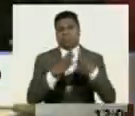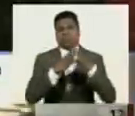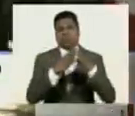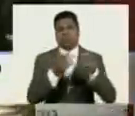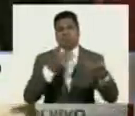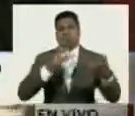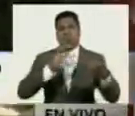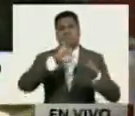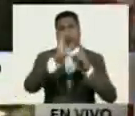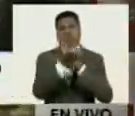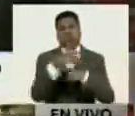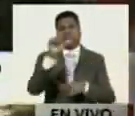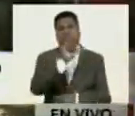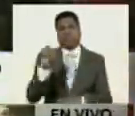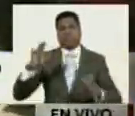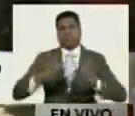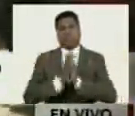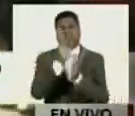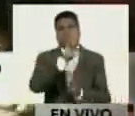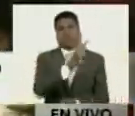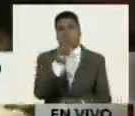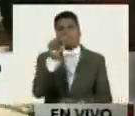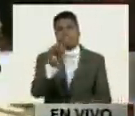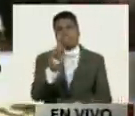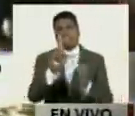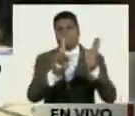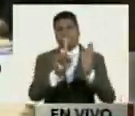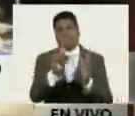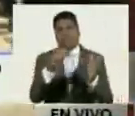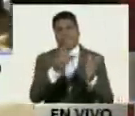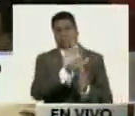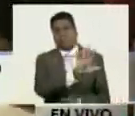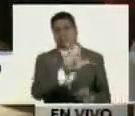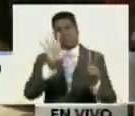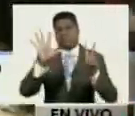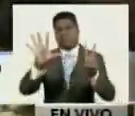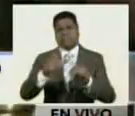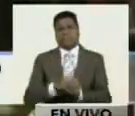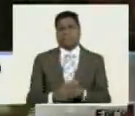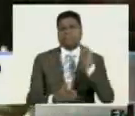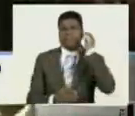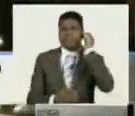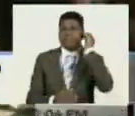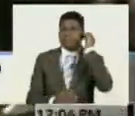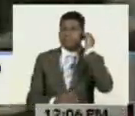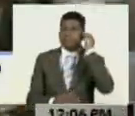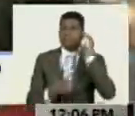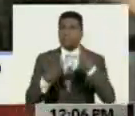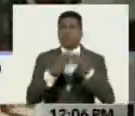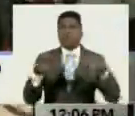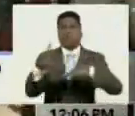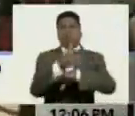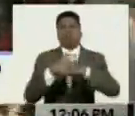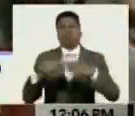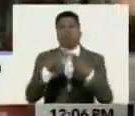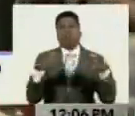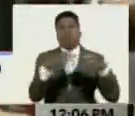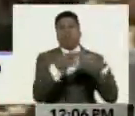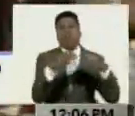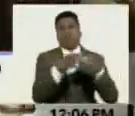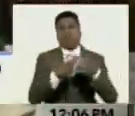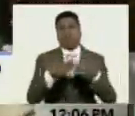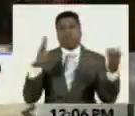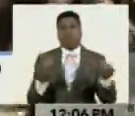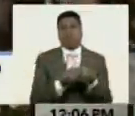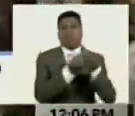Cultural Semana Santa 2017. Nos acompaña parte del equipo de gobierno del gobierno bolivariano en compañía también